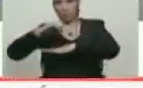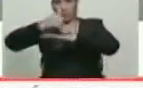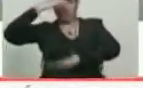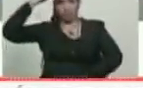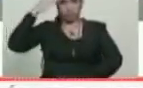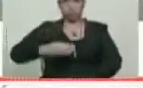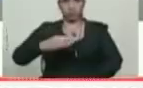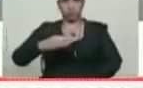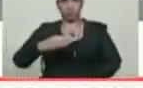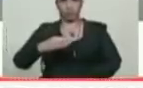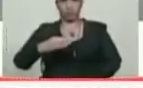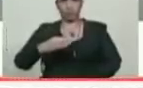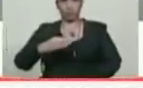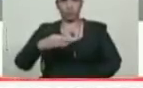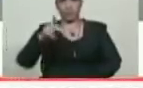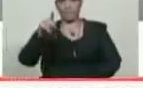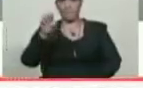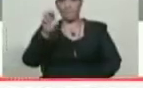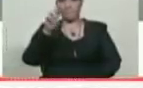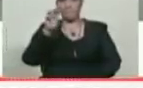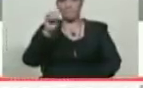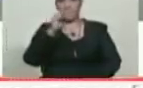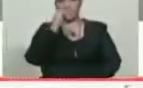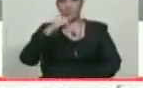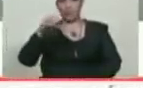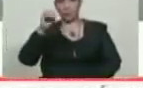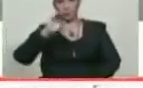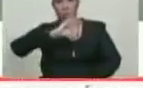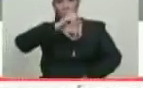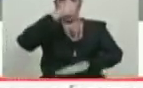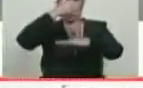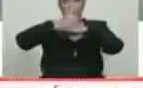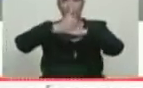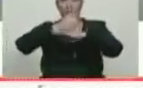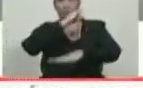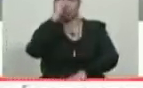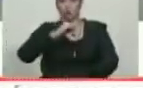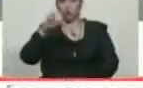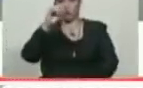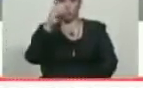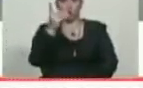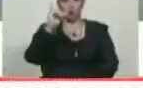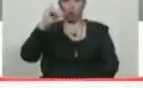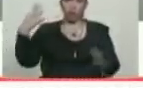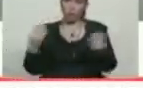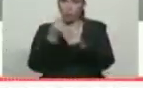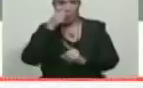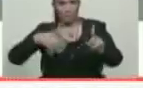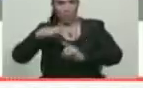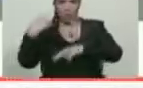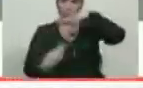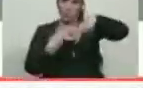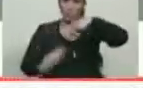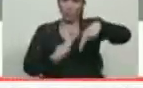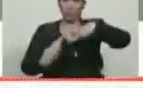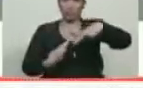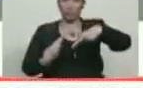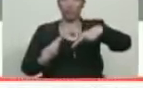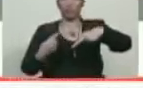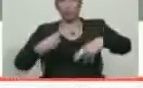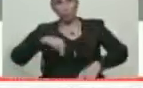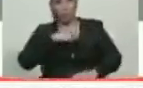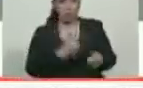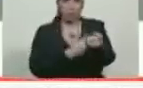división Dubolay Peroso, comandante de la SODI. Junto al pueblo, junto a la revolución, con nuestro